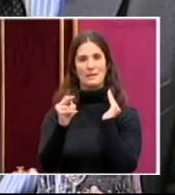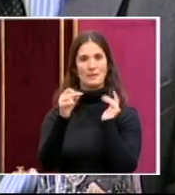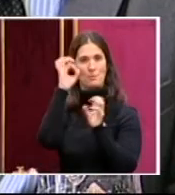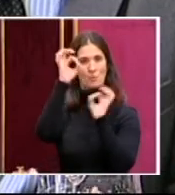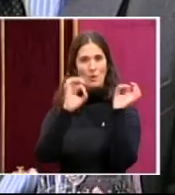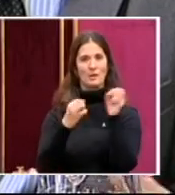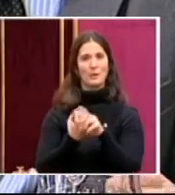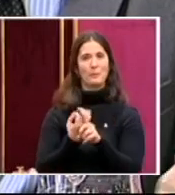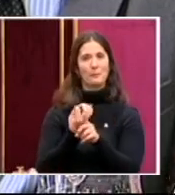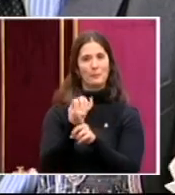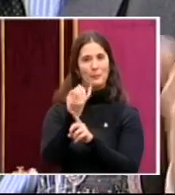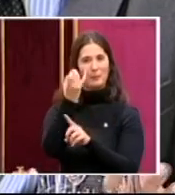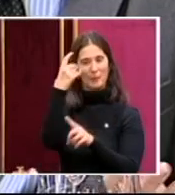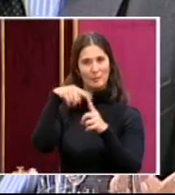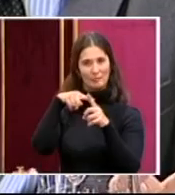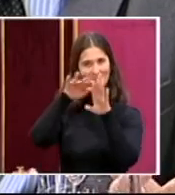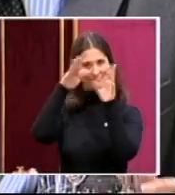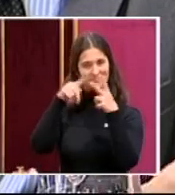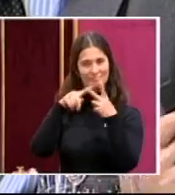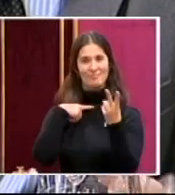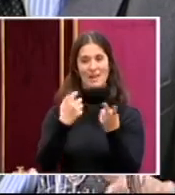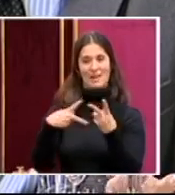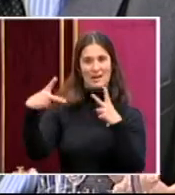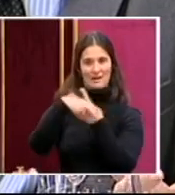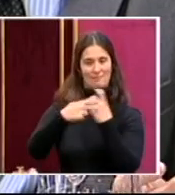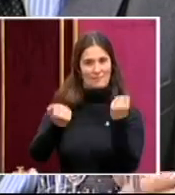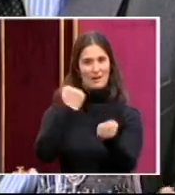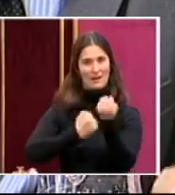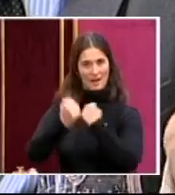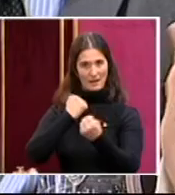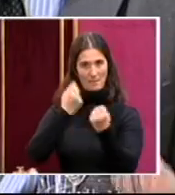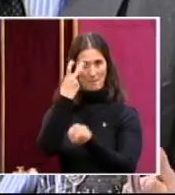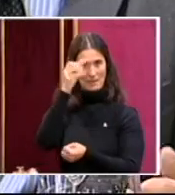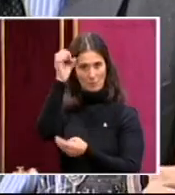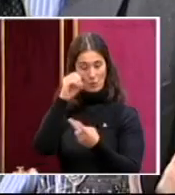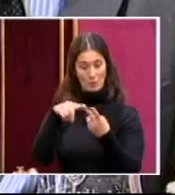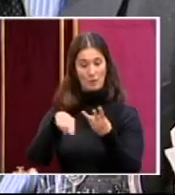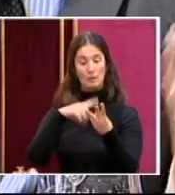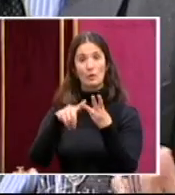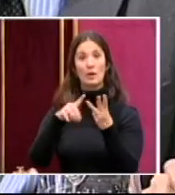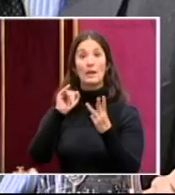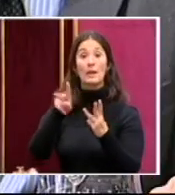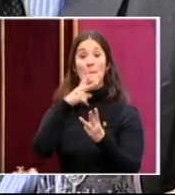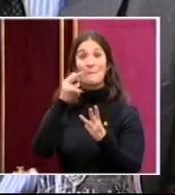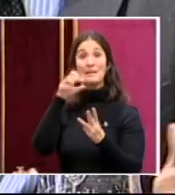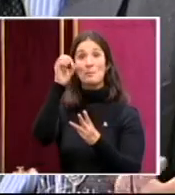efecto invernadero, reducir el gasto en energía en un 20% y utilizar en